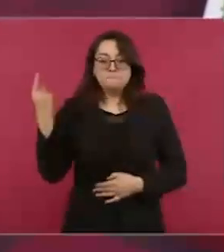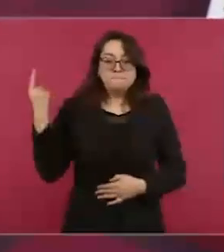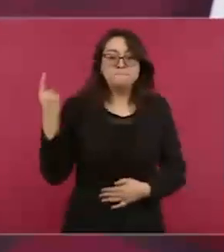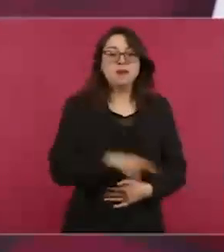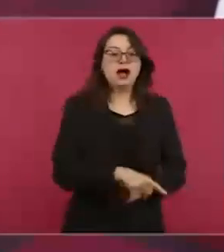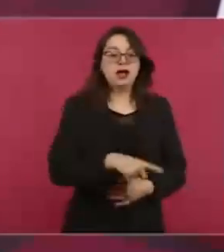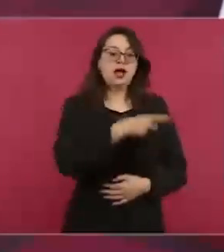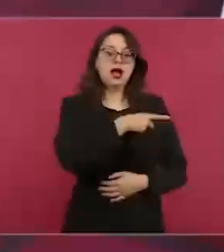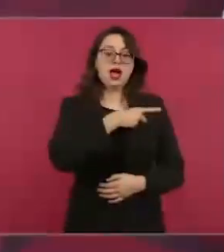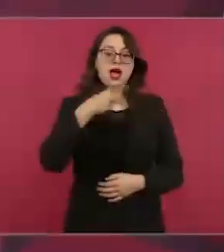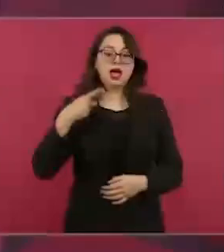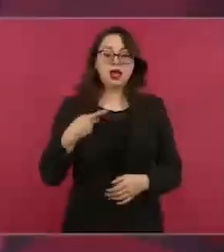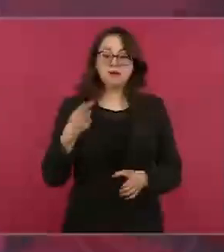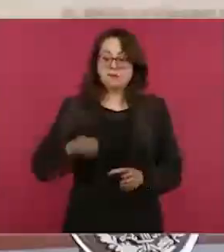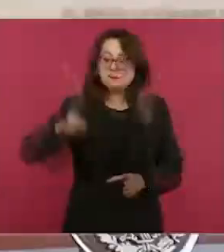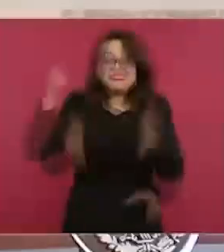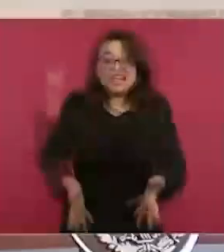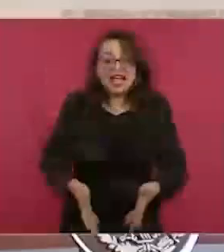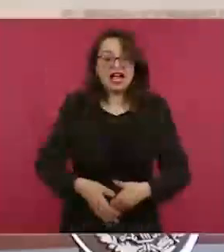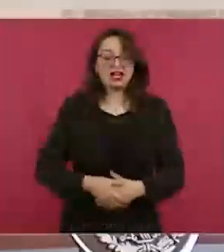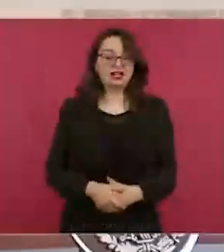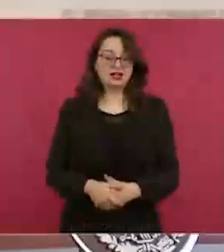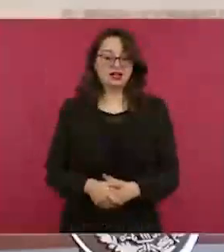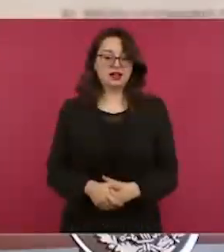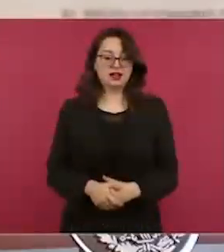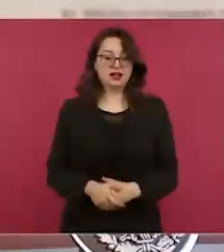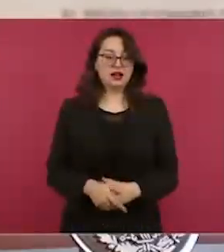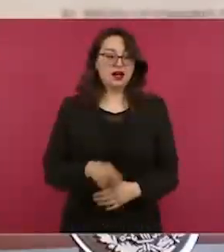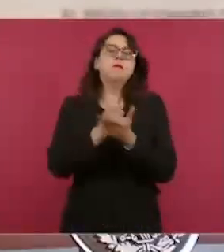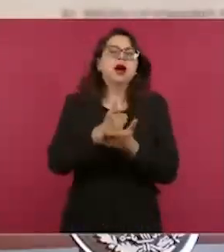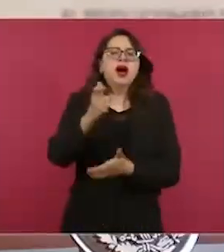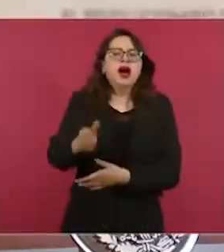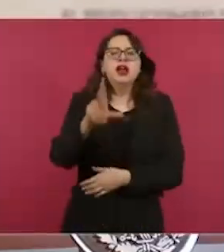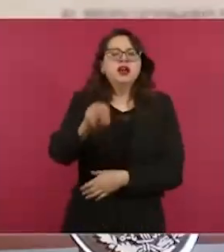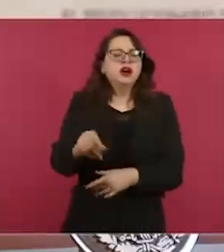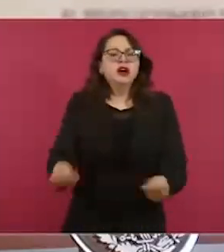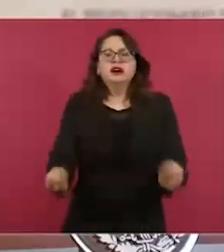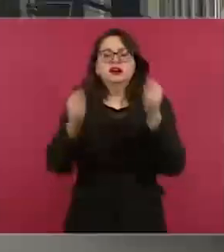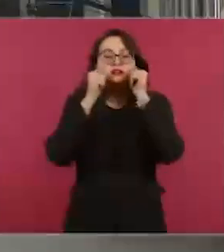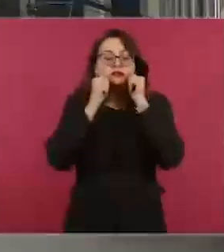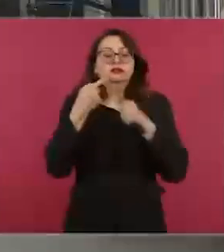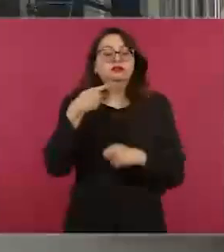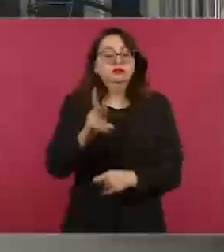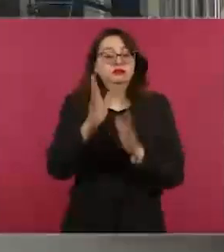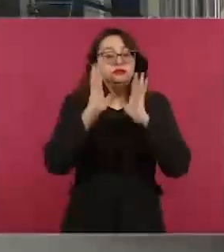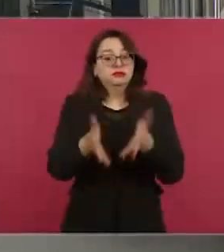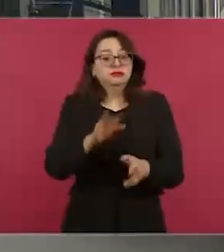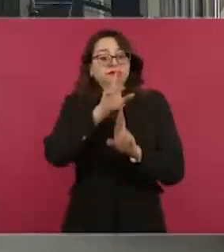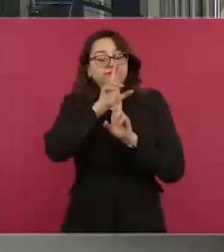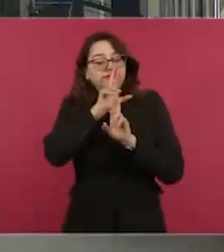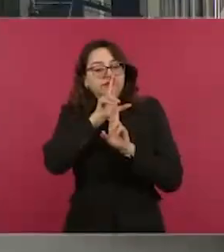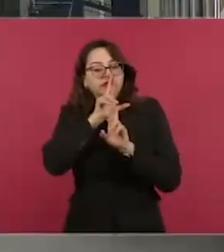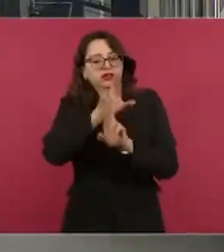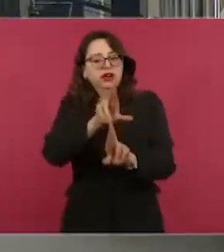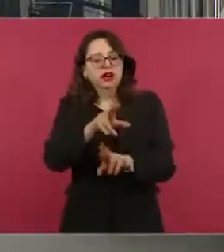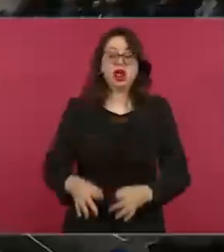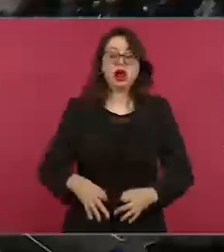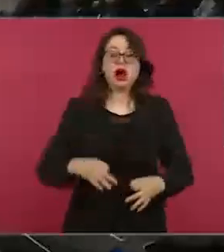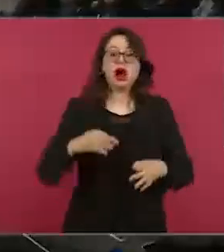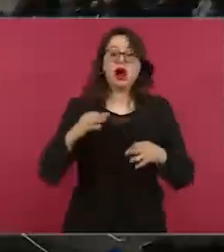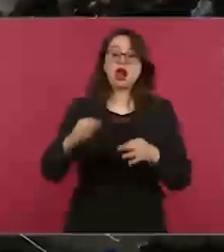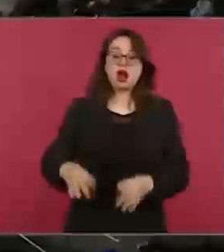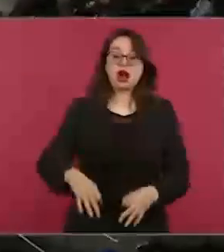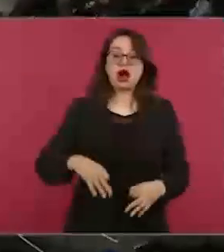resolver si es justo o no. Pero esto viene desde la época de Fox,